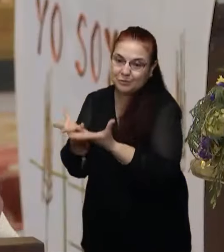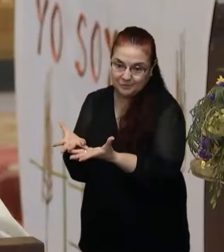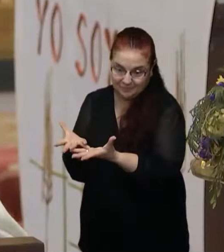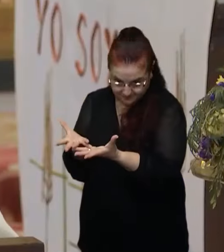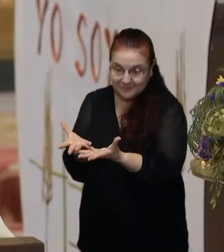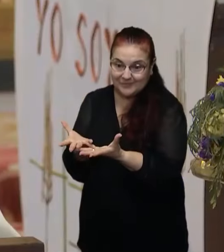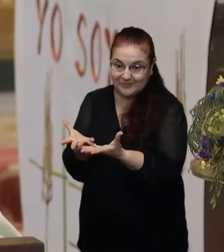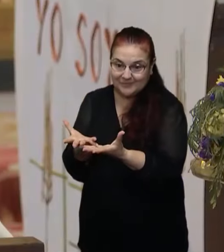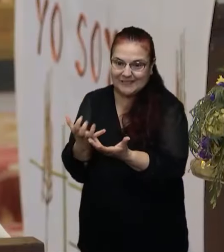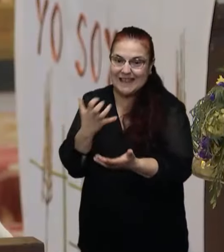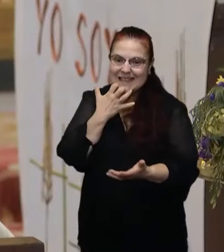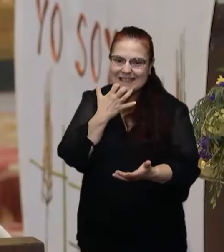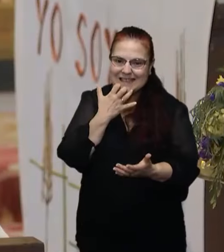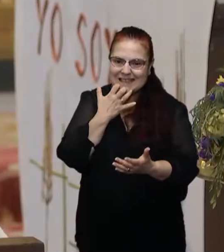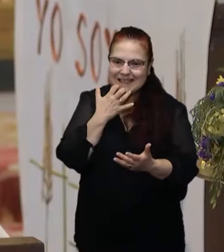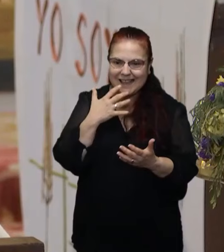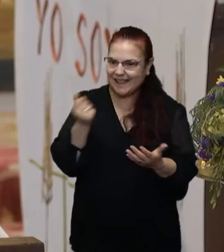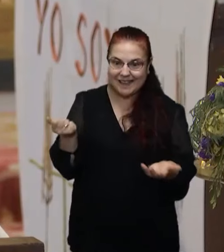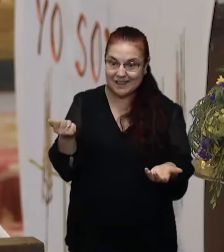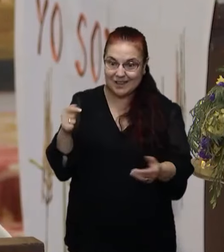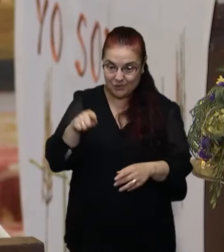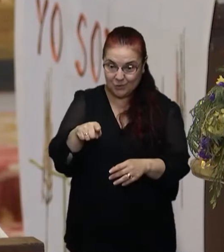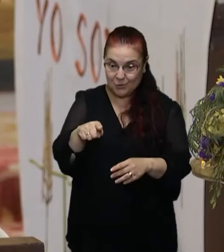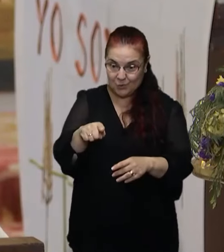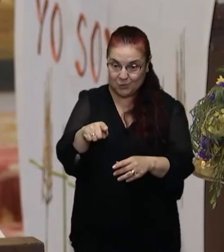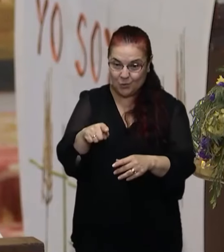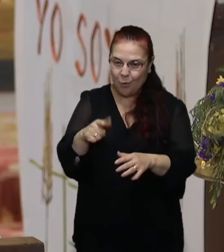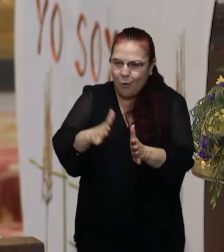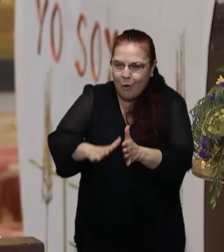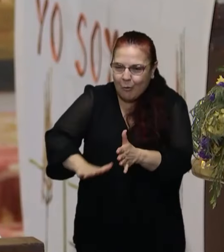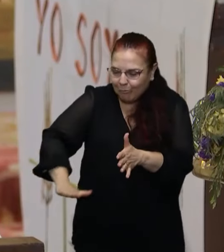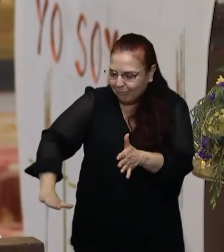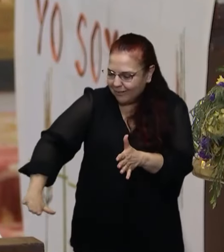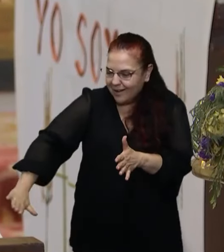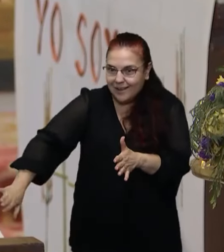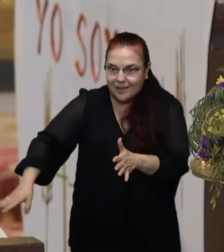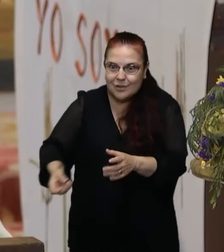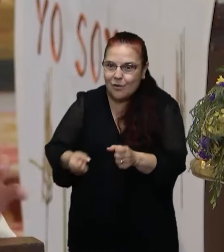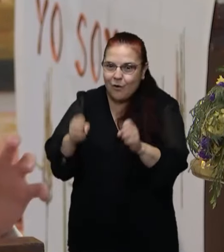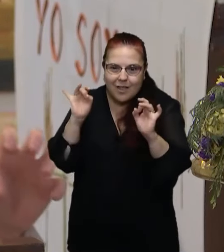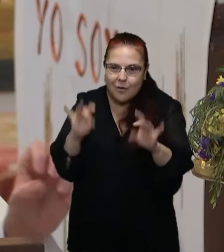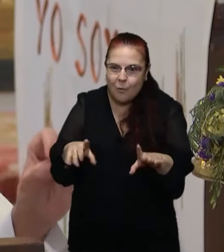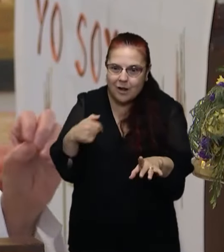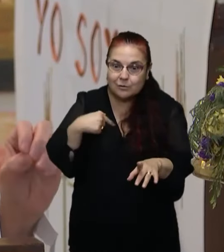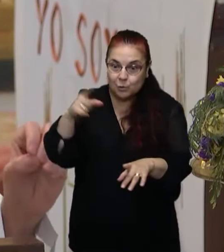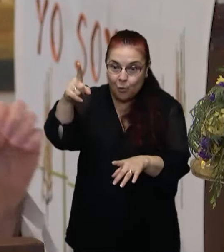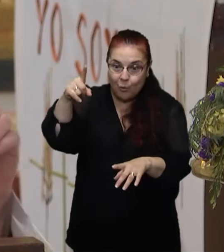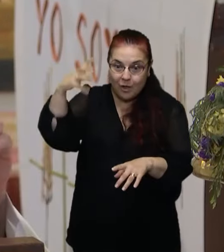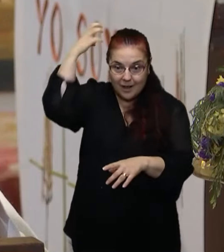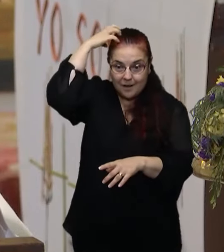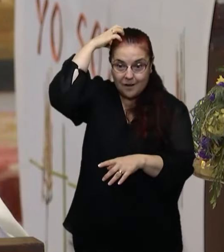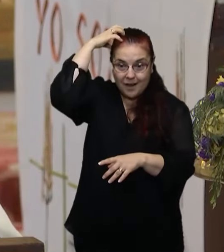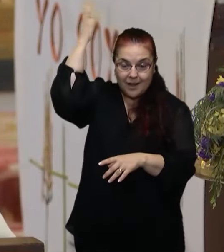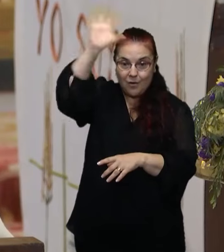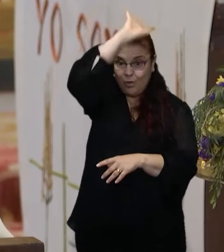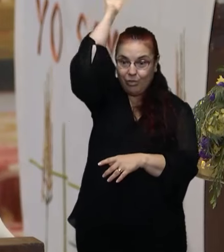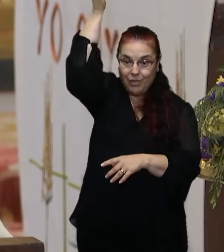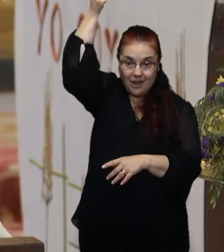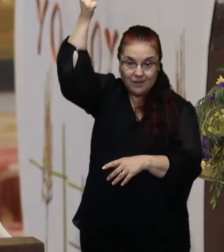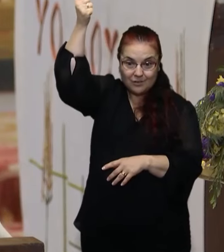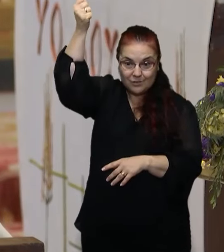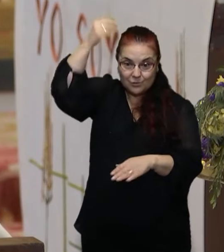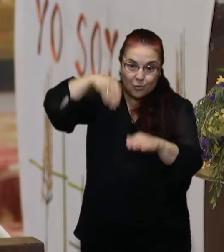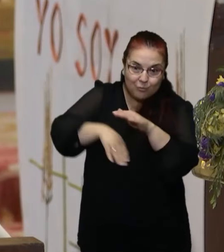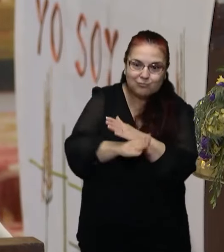El que se hace pequeño como un niño, ese entrará en el reino de los cielos. Es como una especie de fórmula de canonización,